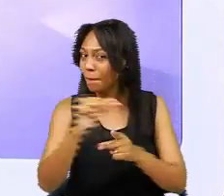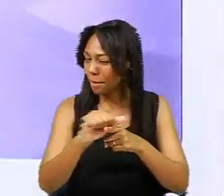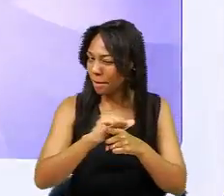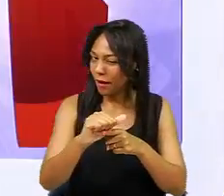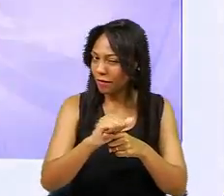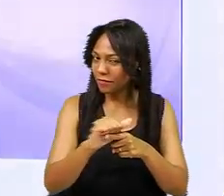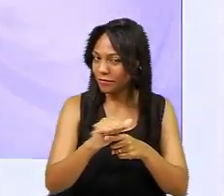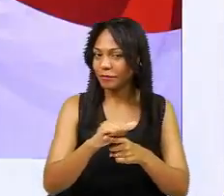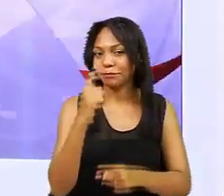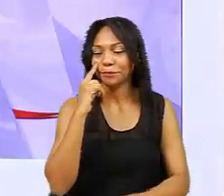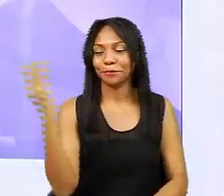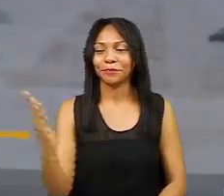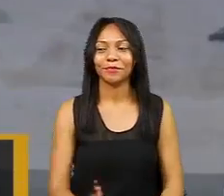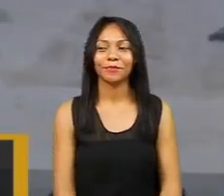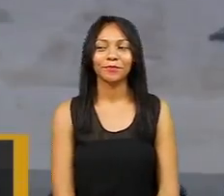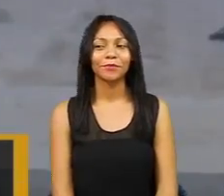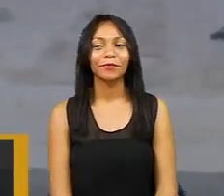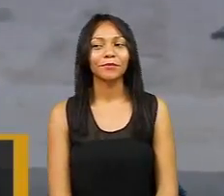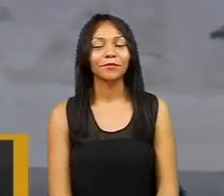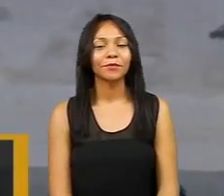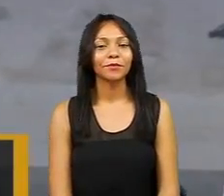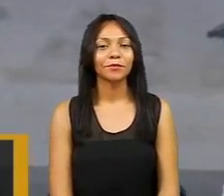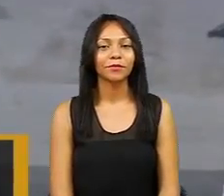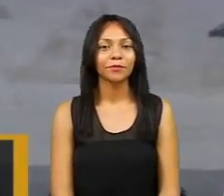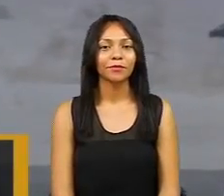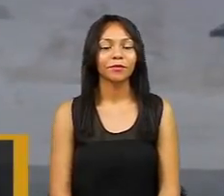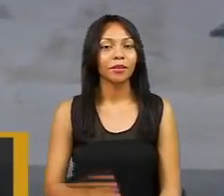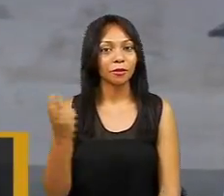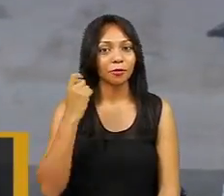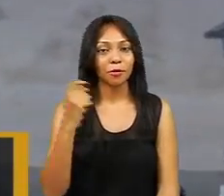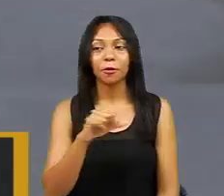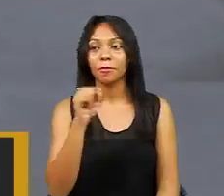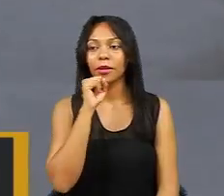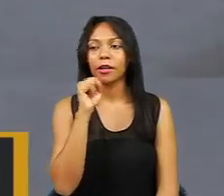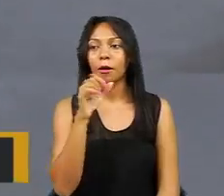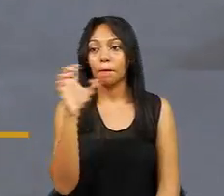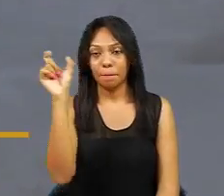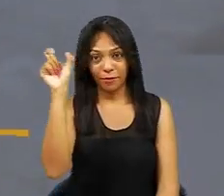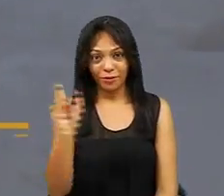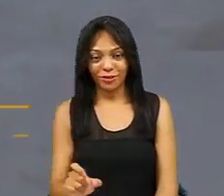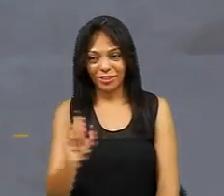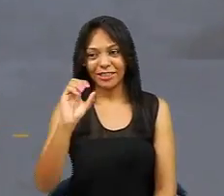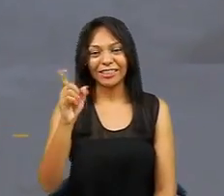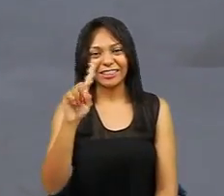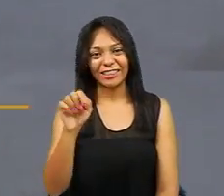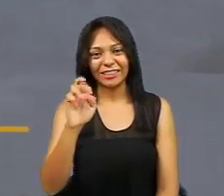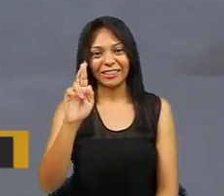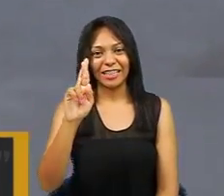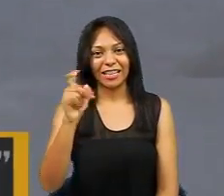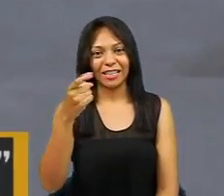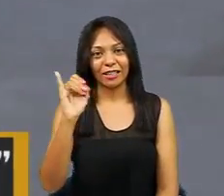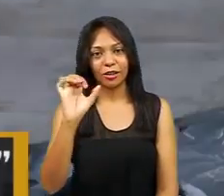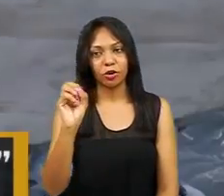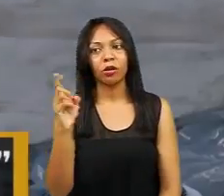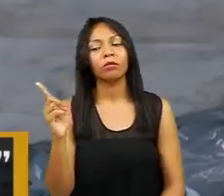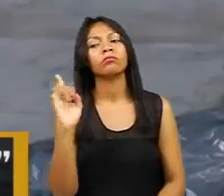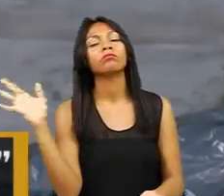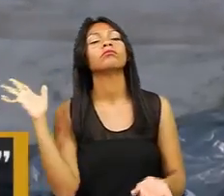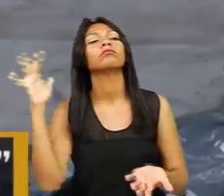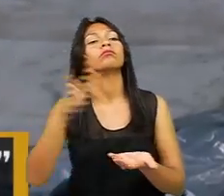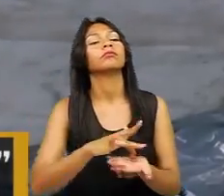Barranca Bermeja. Estuvo en Barranca Bermeja Sergio Salazar, reconocido bicicrucista a escala internacional por su